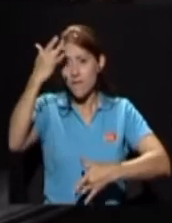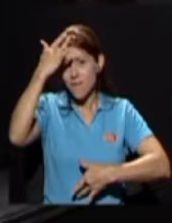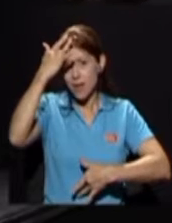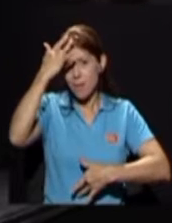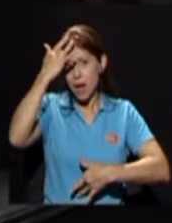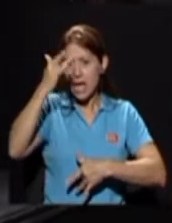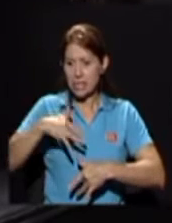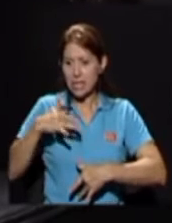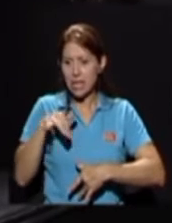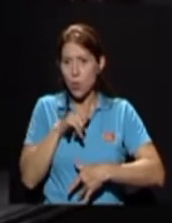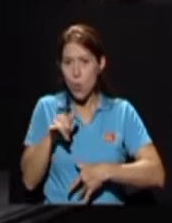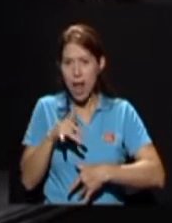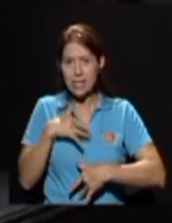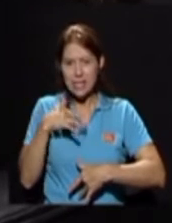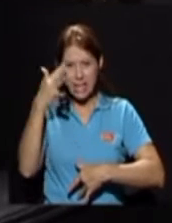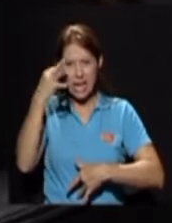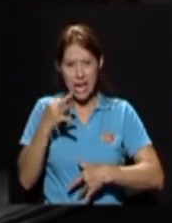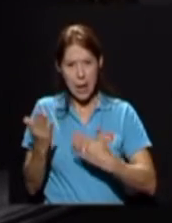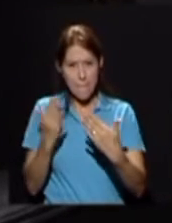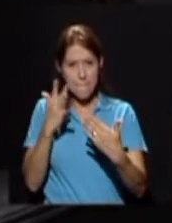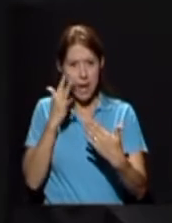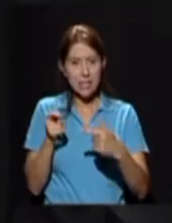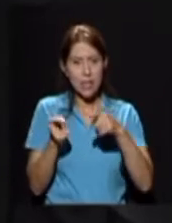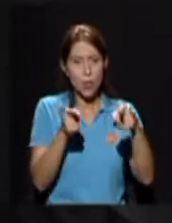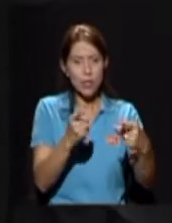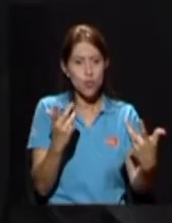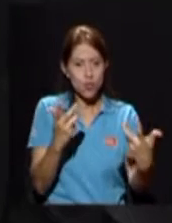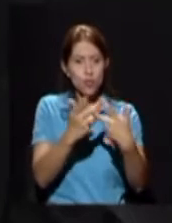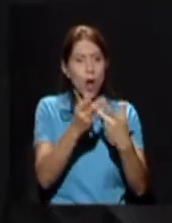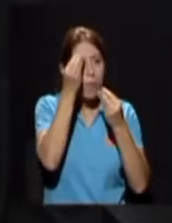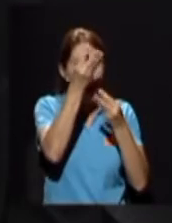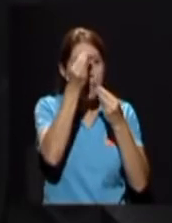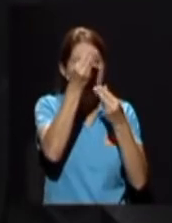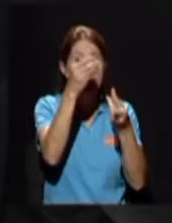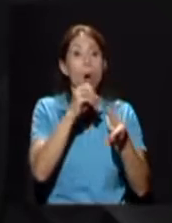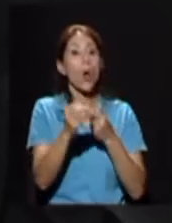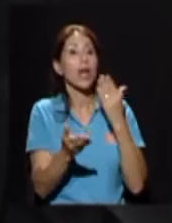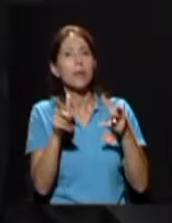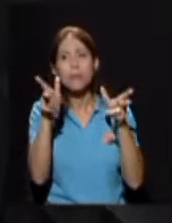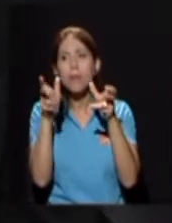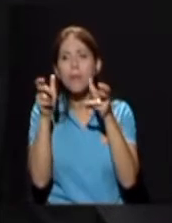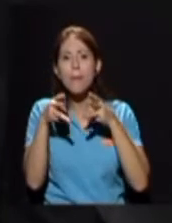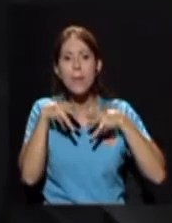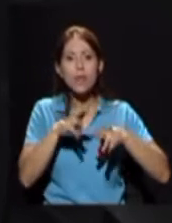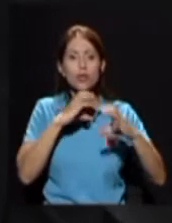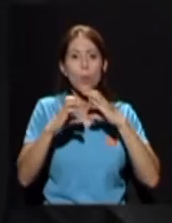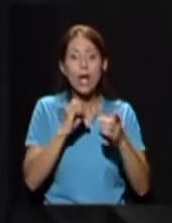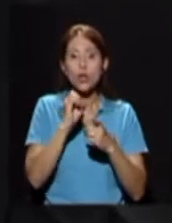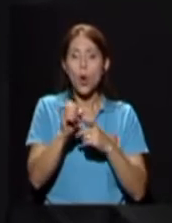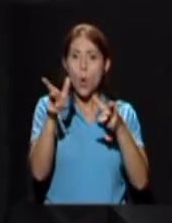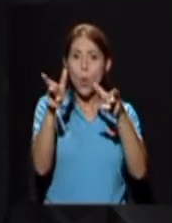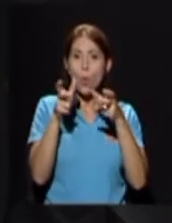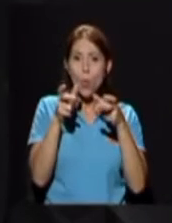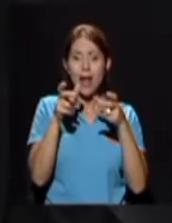creen preliminarmente que está relacionado con el suyo, o de medios de comunicación, o de casas farmacéuticas